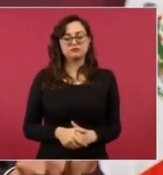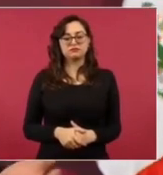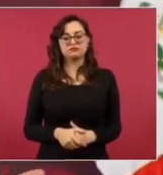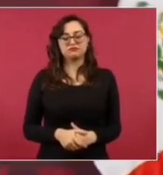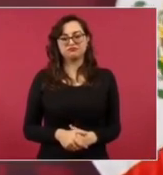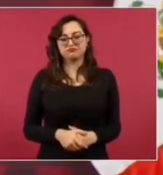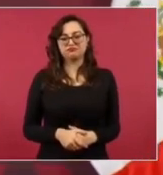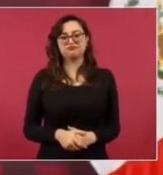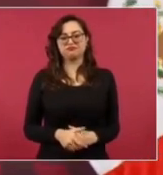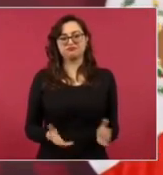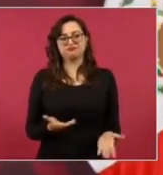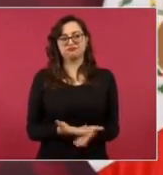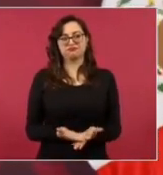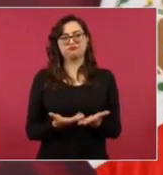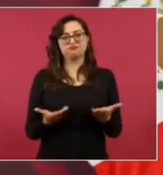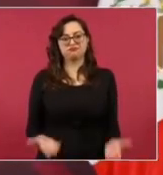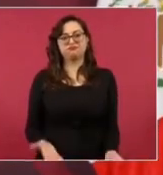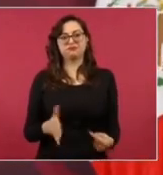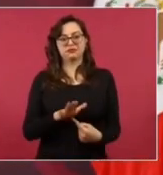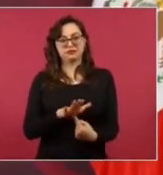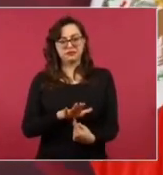exhibe